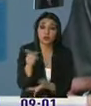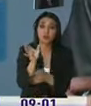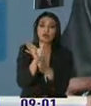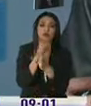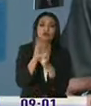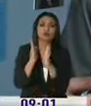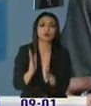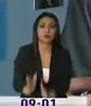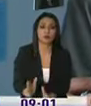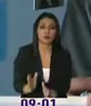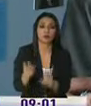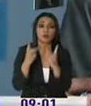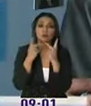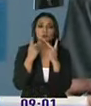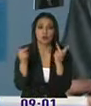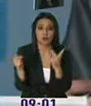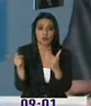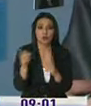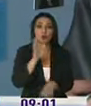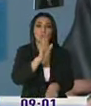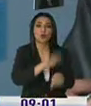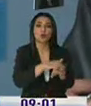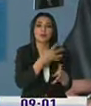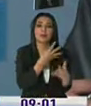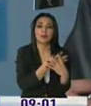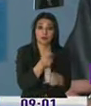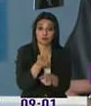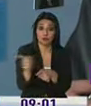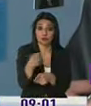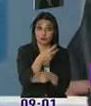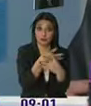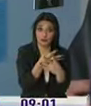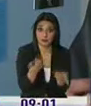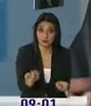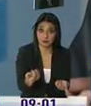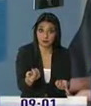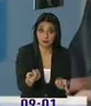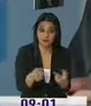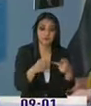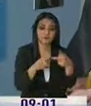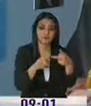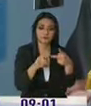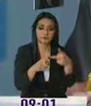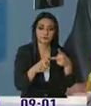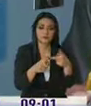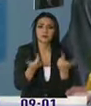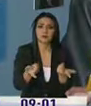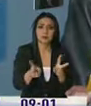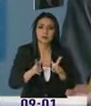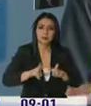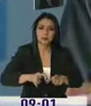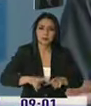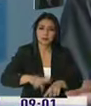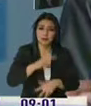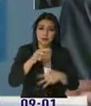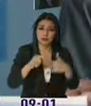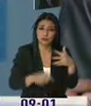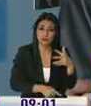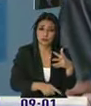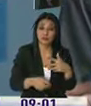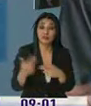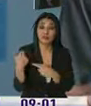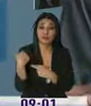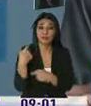que tiene responsabilidad penal, por eso está preso, un funcionario que tiene serios indicios de esas